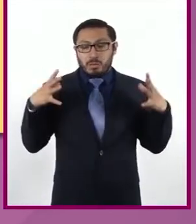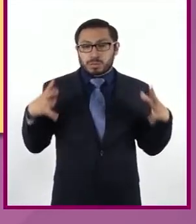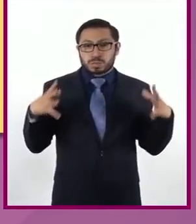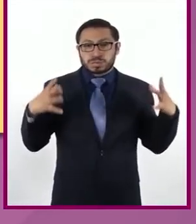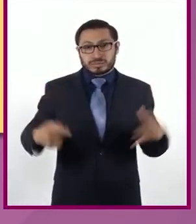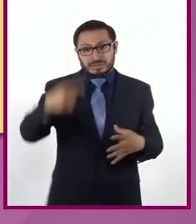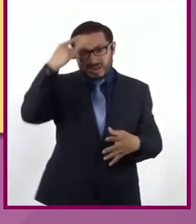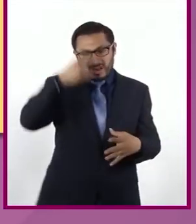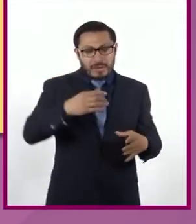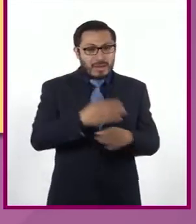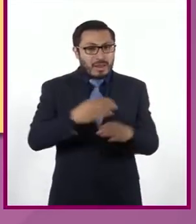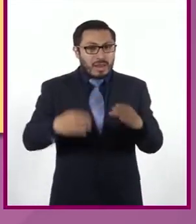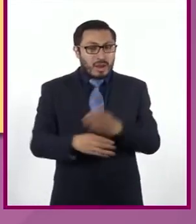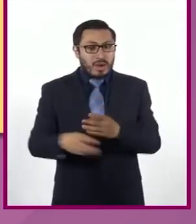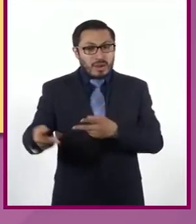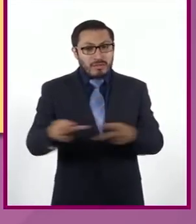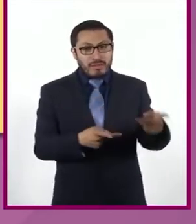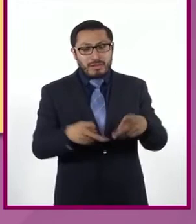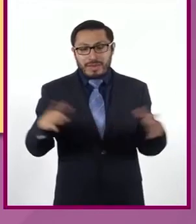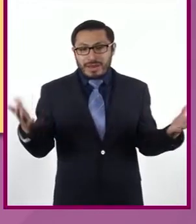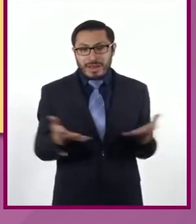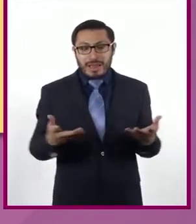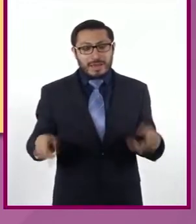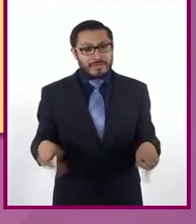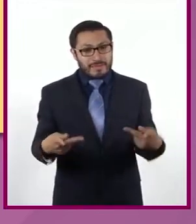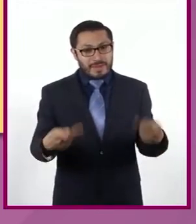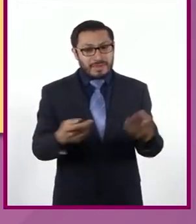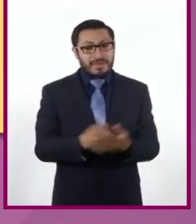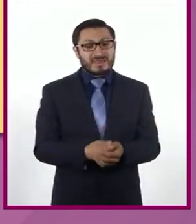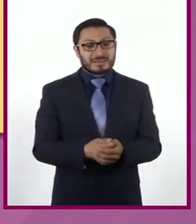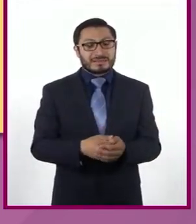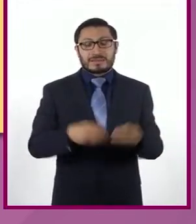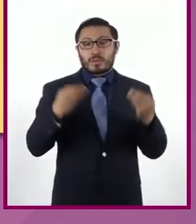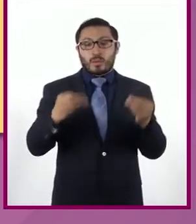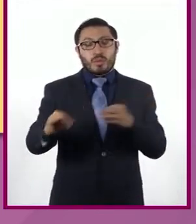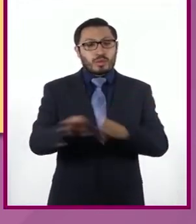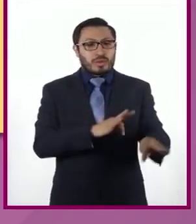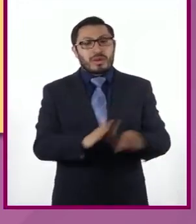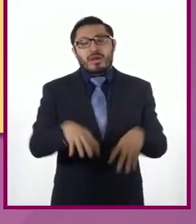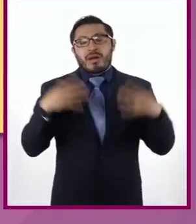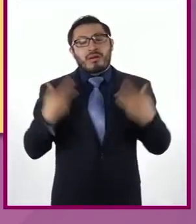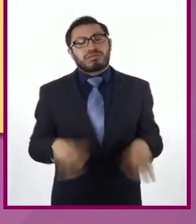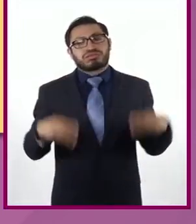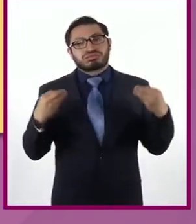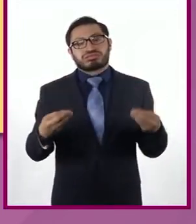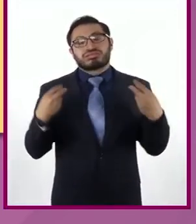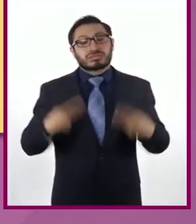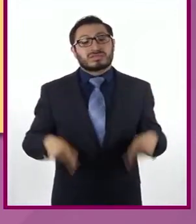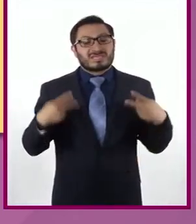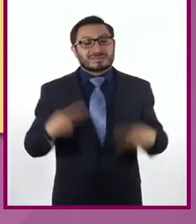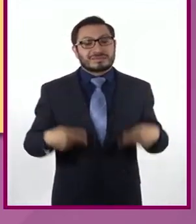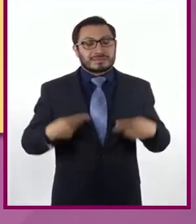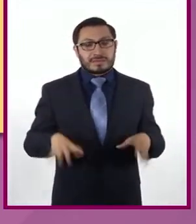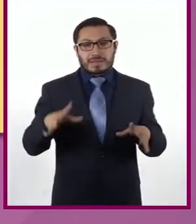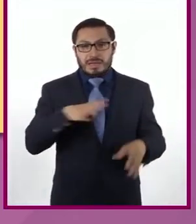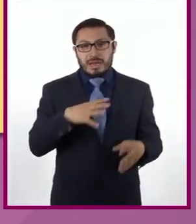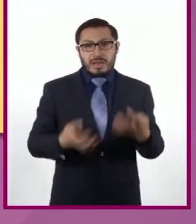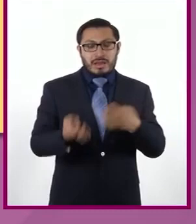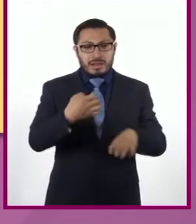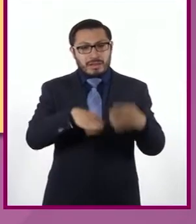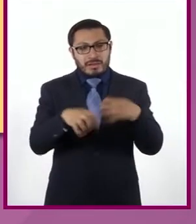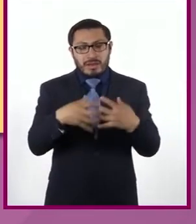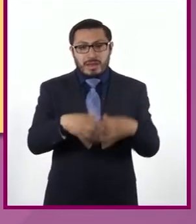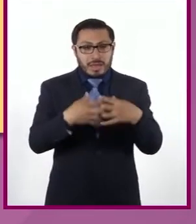más productos. Además de la fuerza de trabajo de muchas personas, aparecieron las fábricas y dio inicio